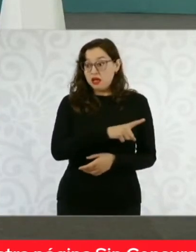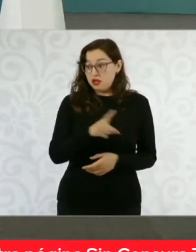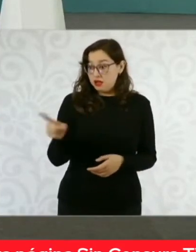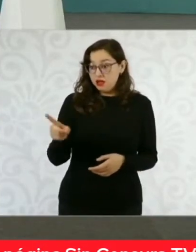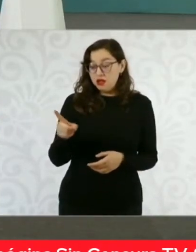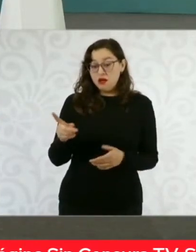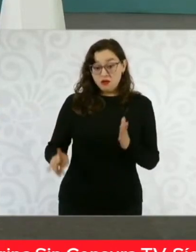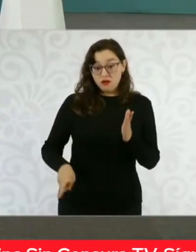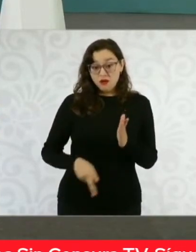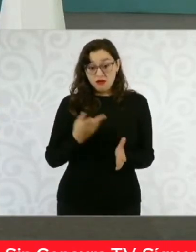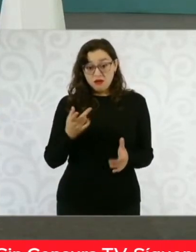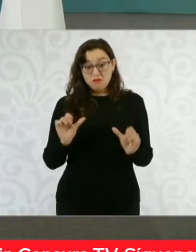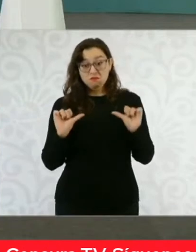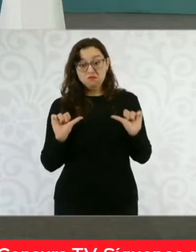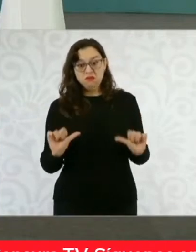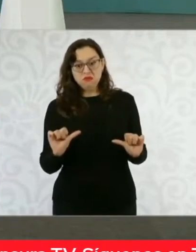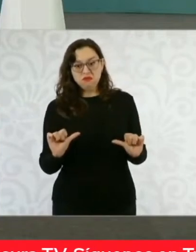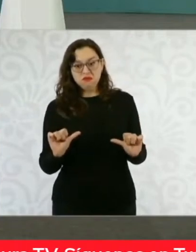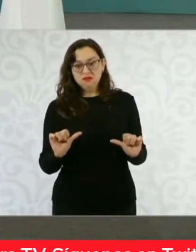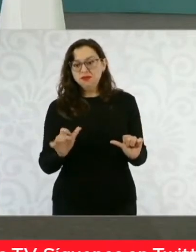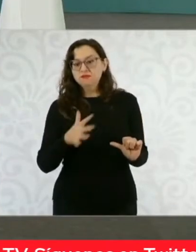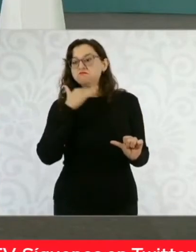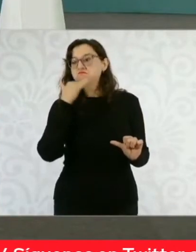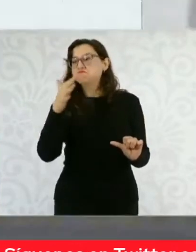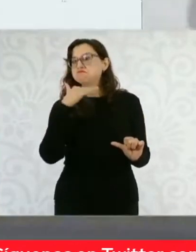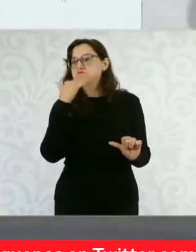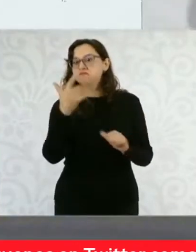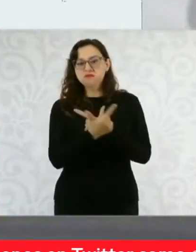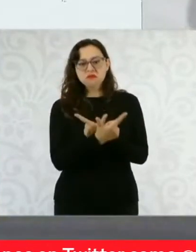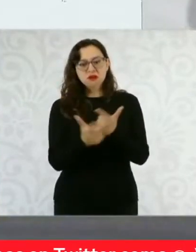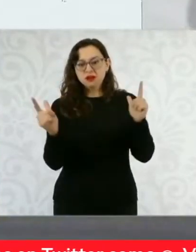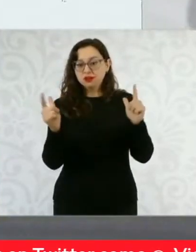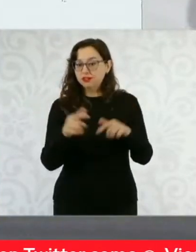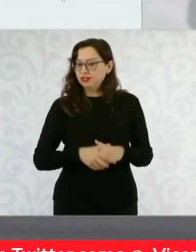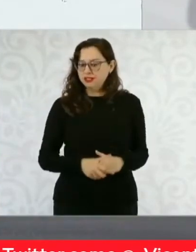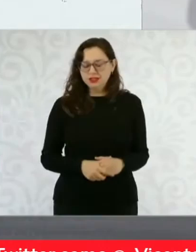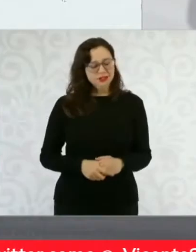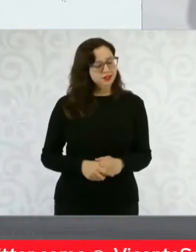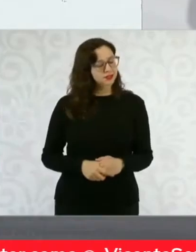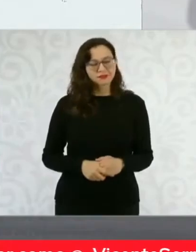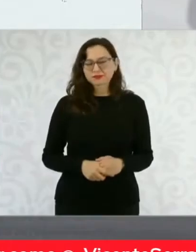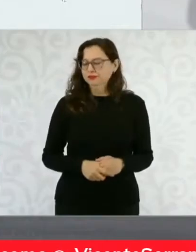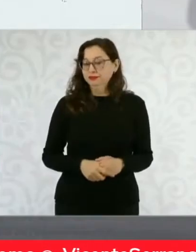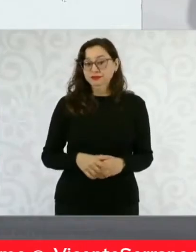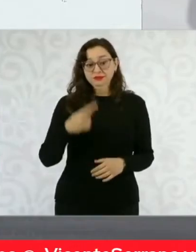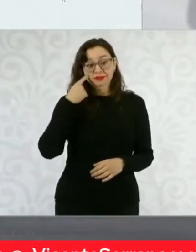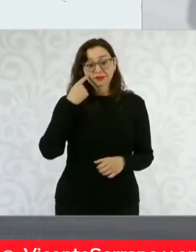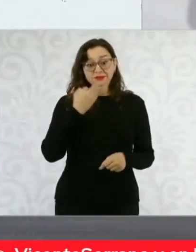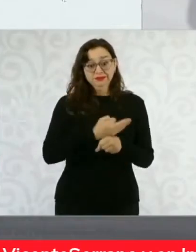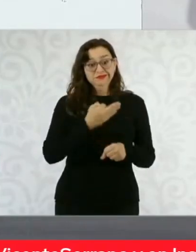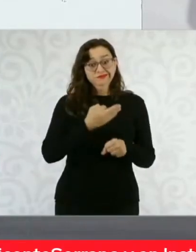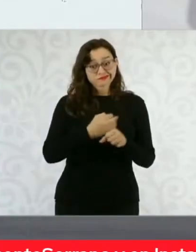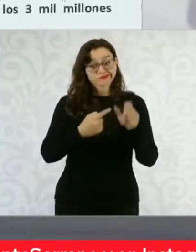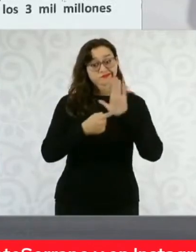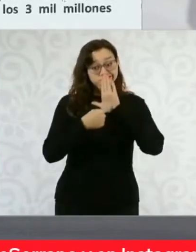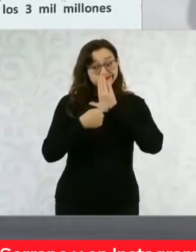a presentar casos de corrupción como los que les vamos a presentar a continuación.